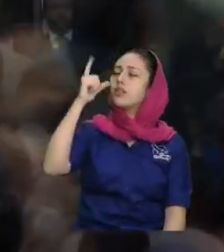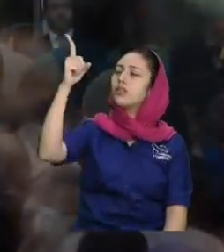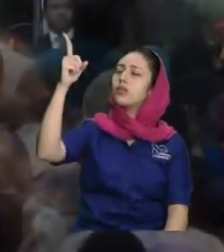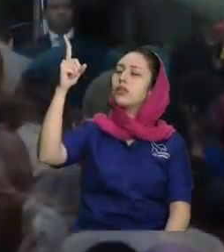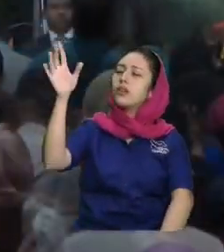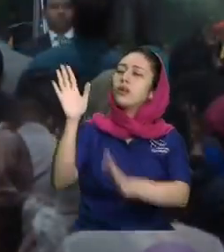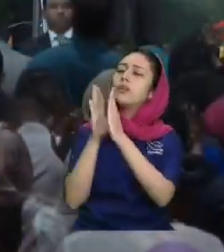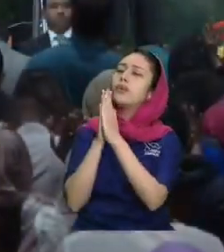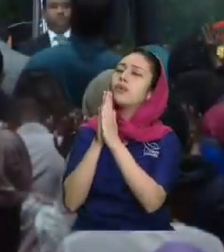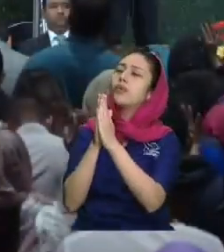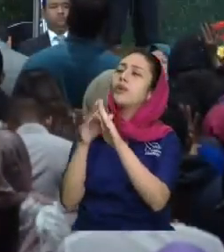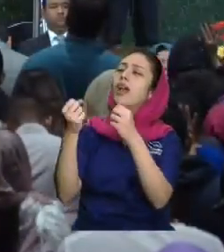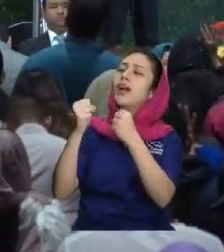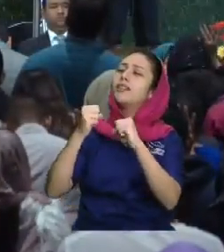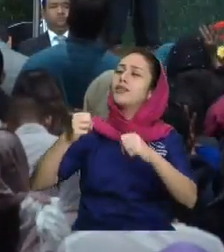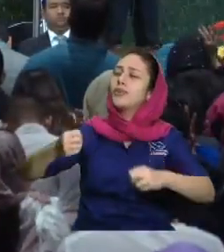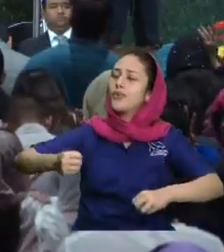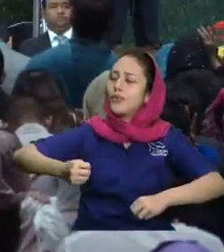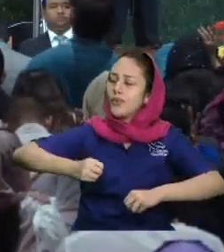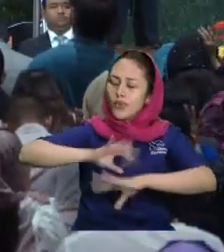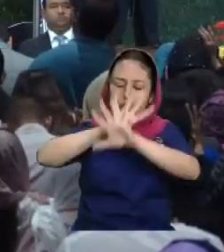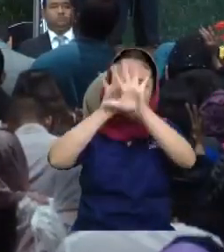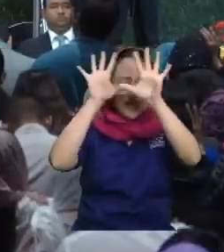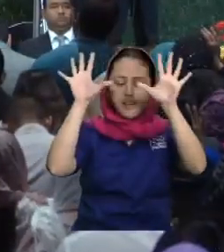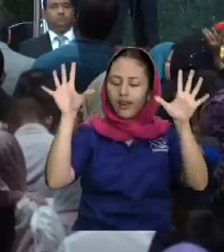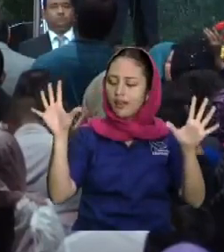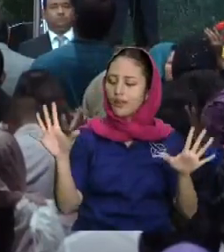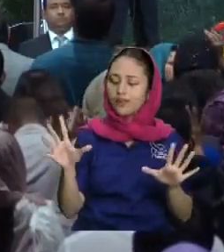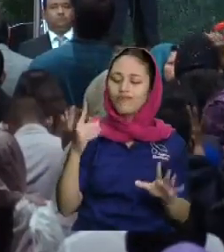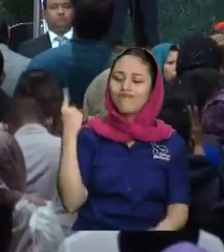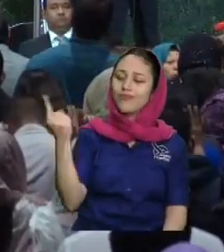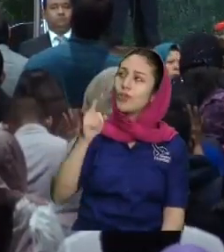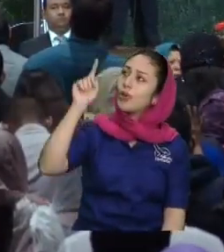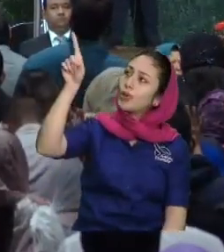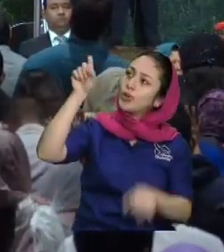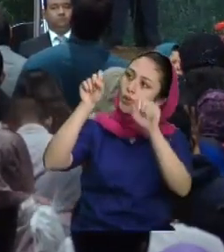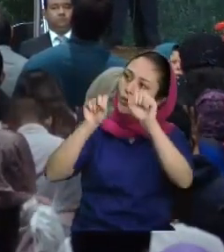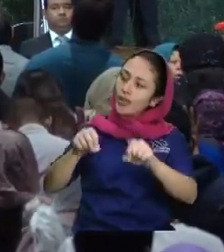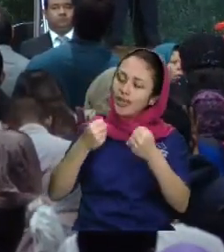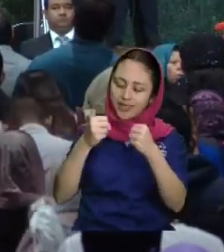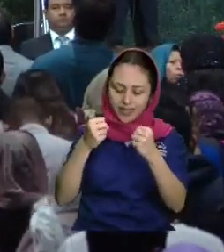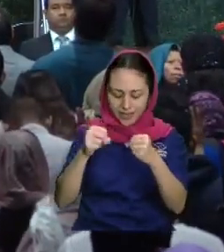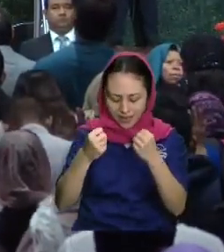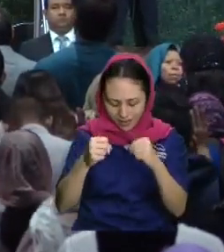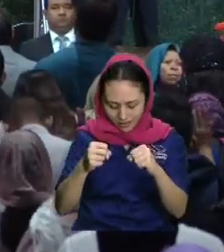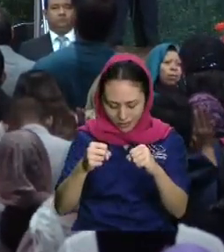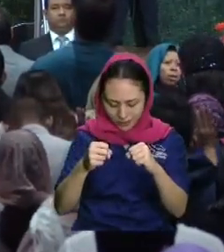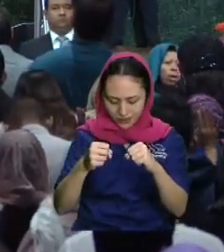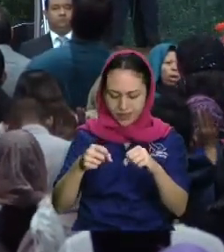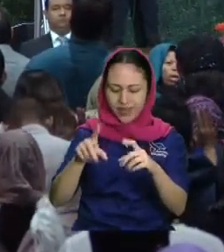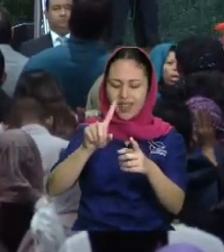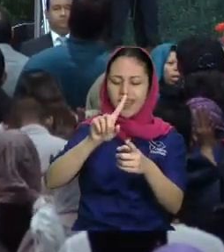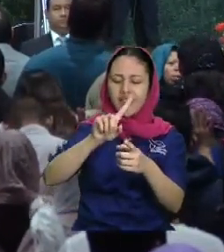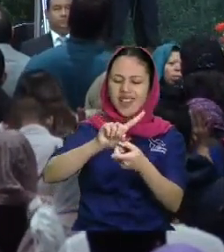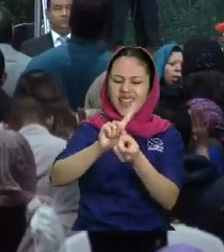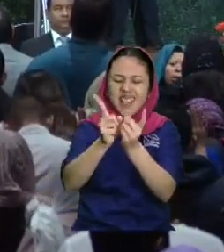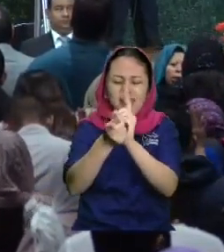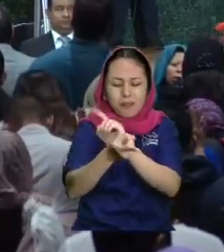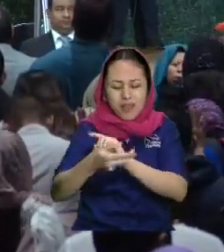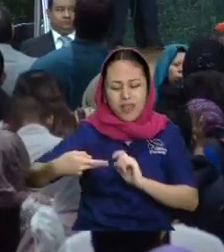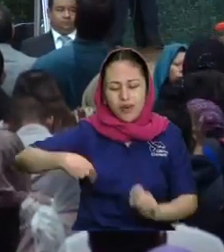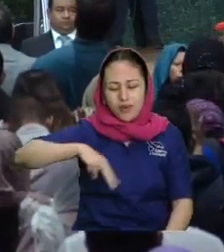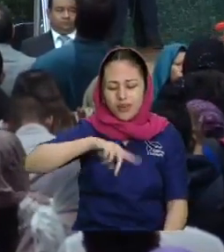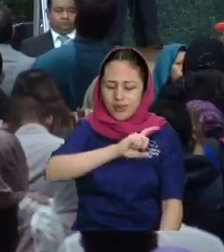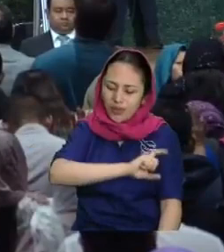favor, haz un milagro. Solo tú lo puedes hacer, Señor, moldear nuestro carácter.